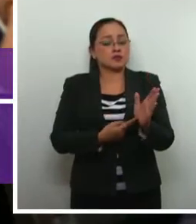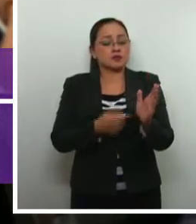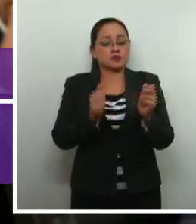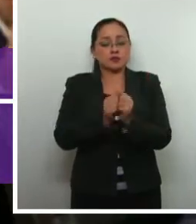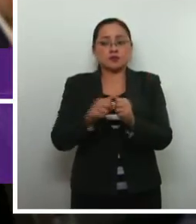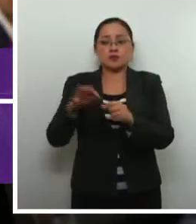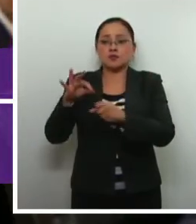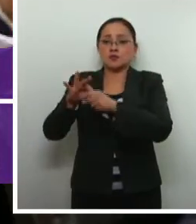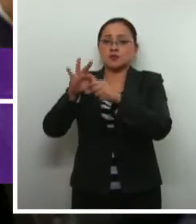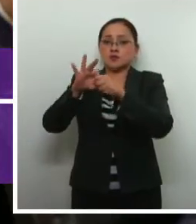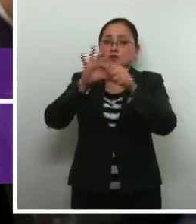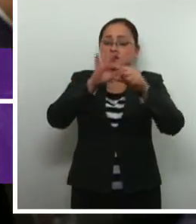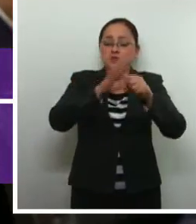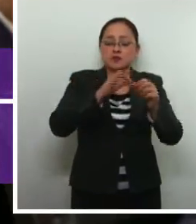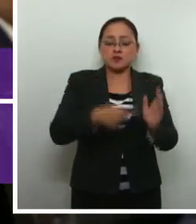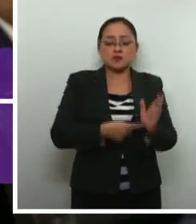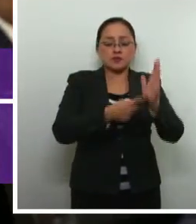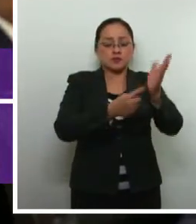votación